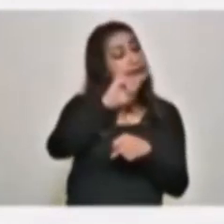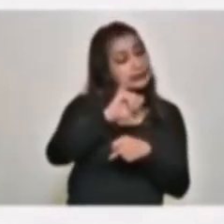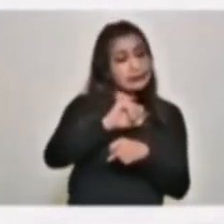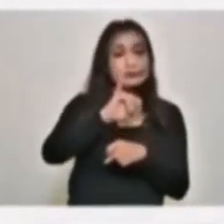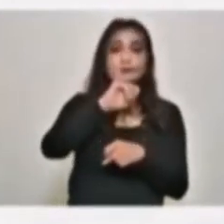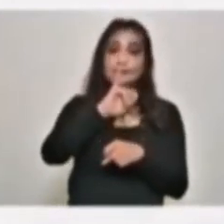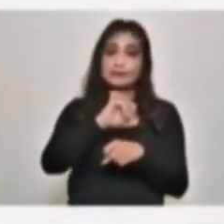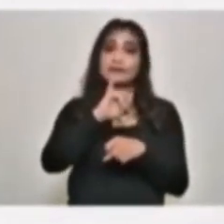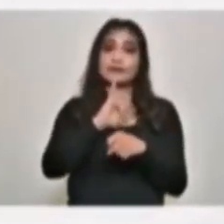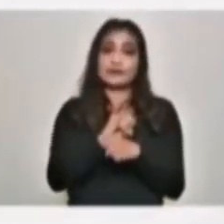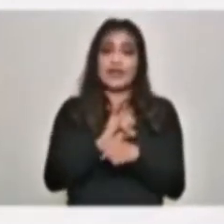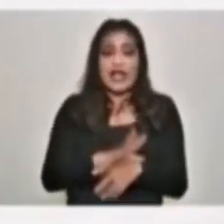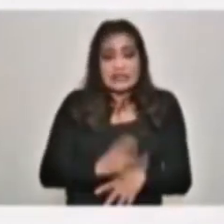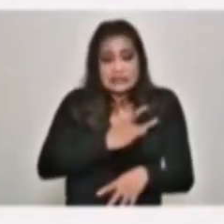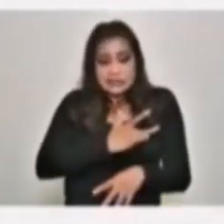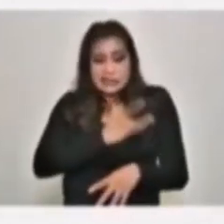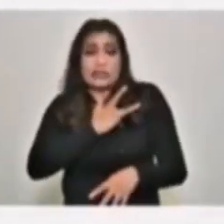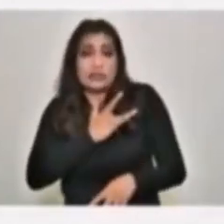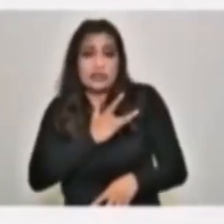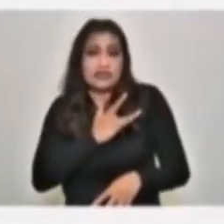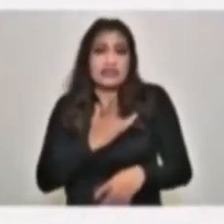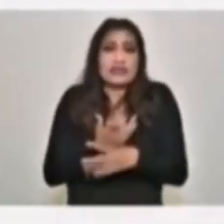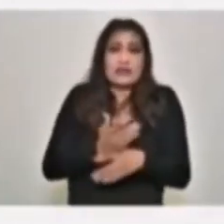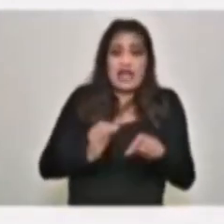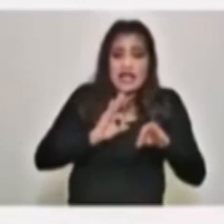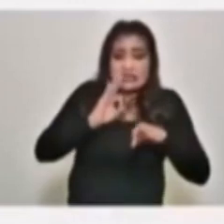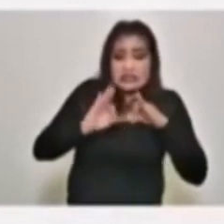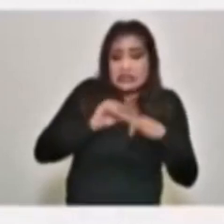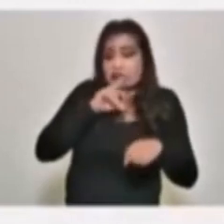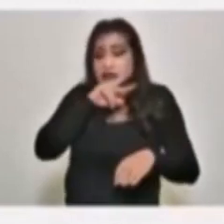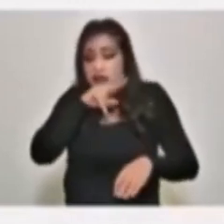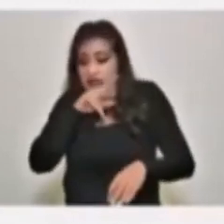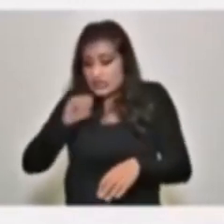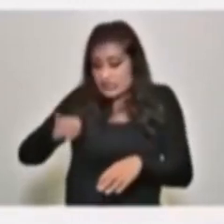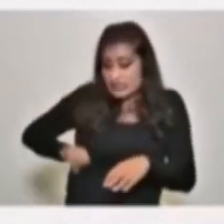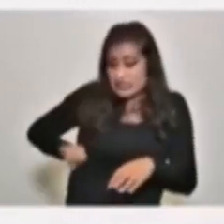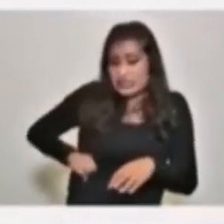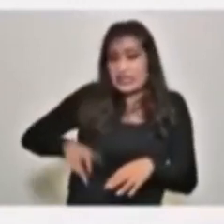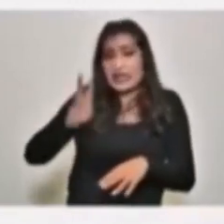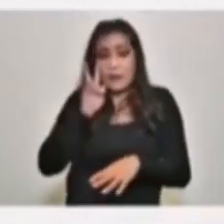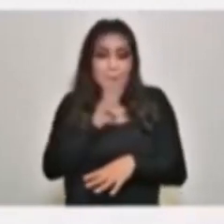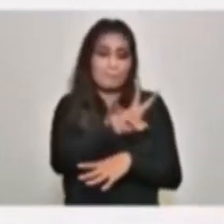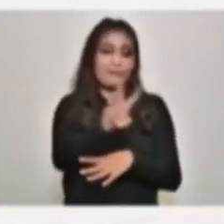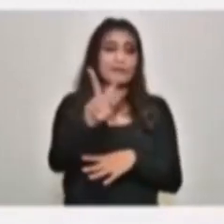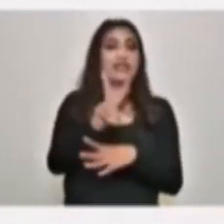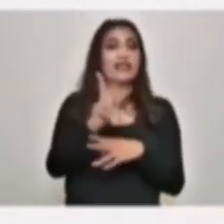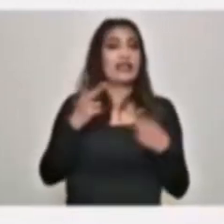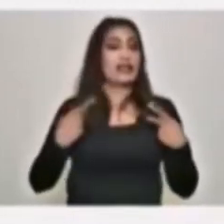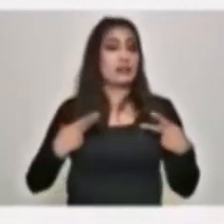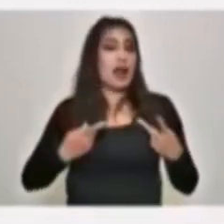estamos preocupados, lamentamos que la respuesta social sea muy